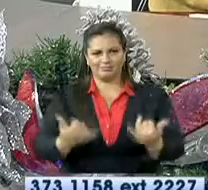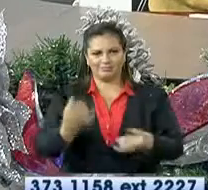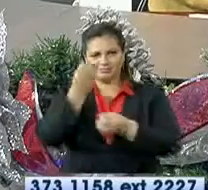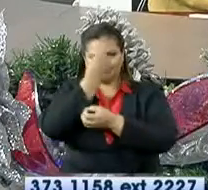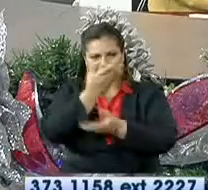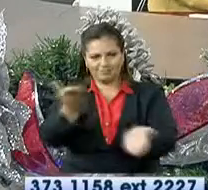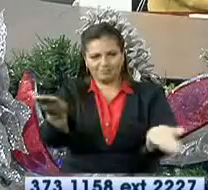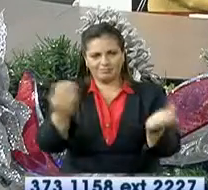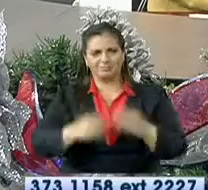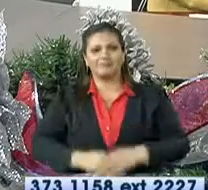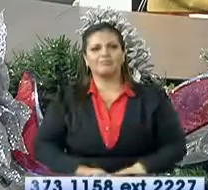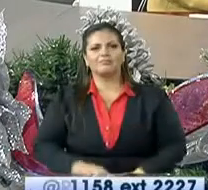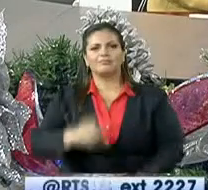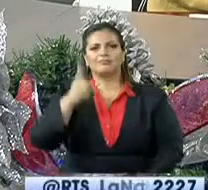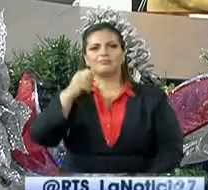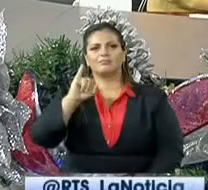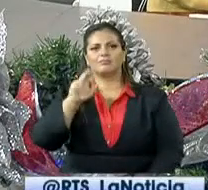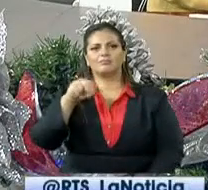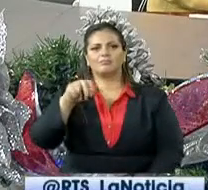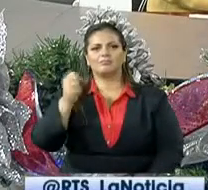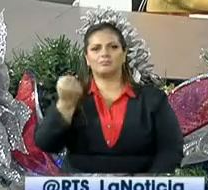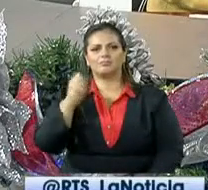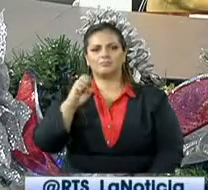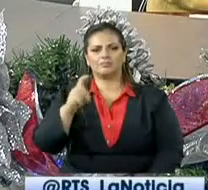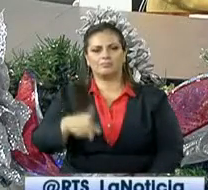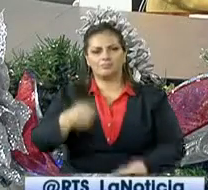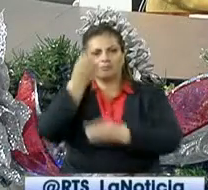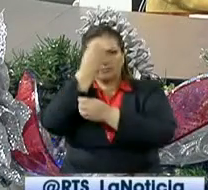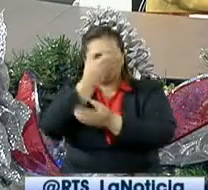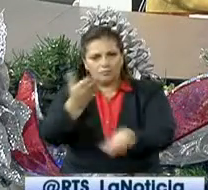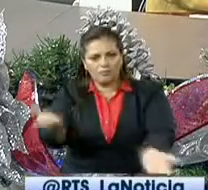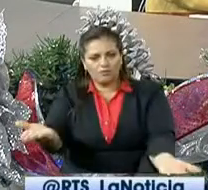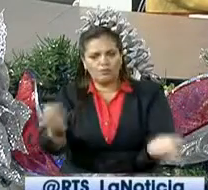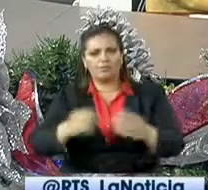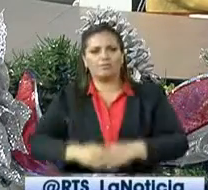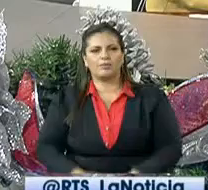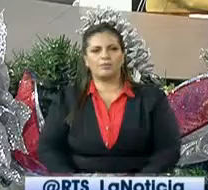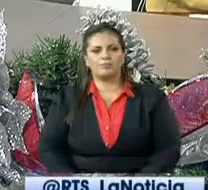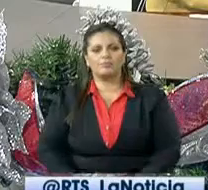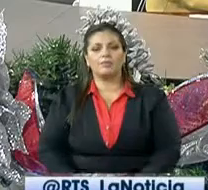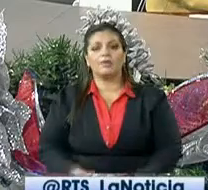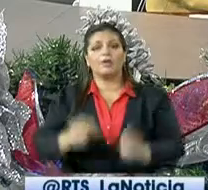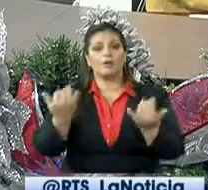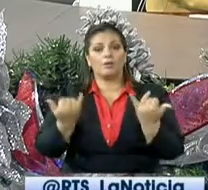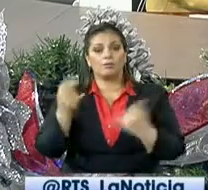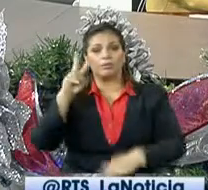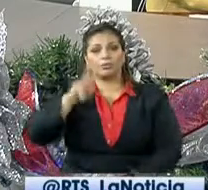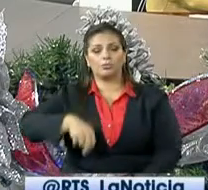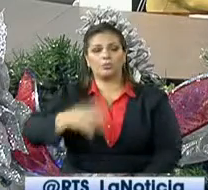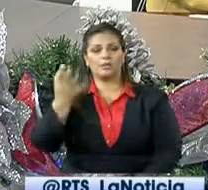las estadísticas de la DINASED, las muertes violentas en modalidad de sicariato se han reducido en un